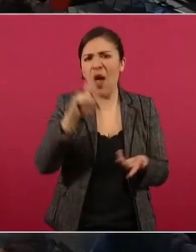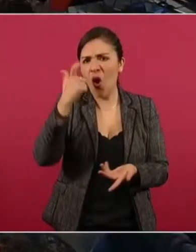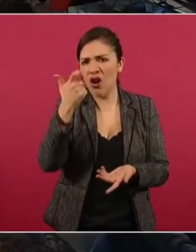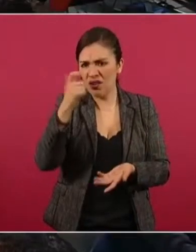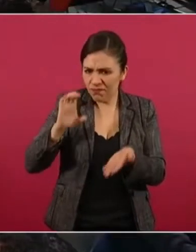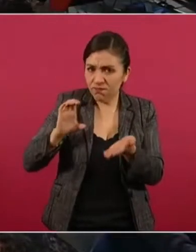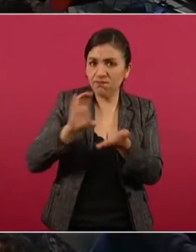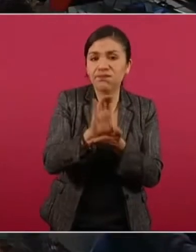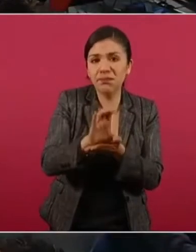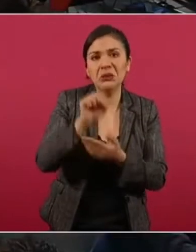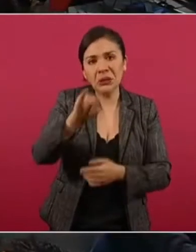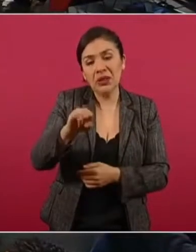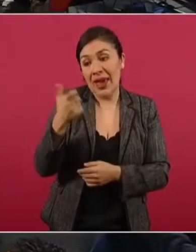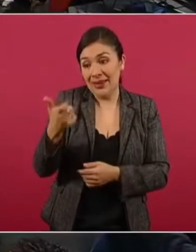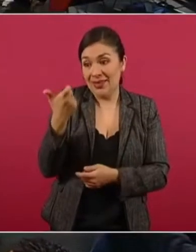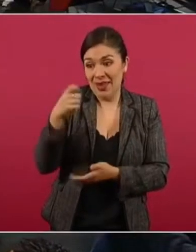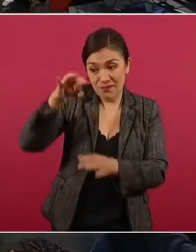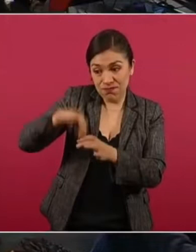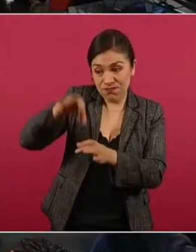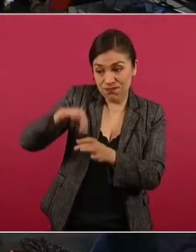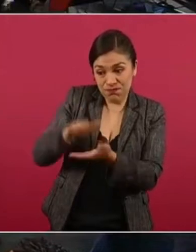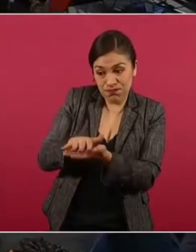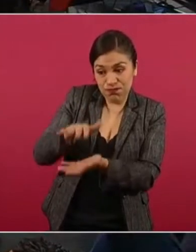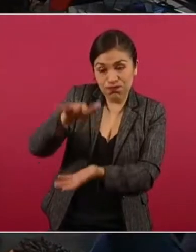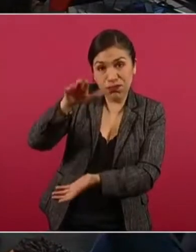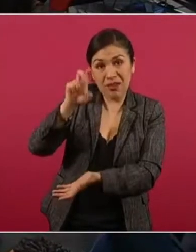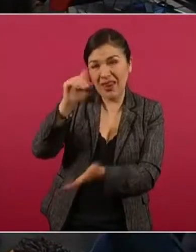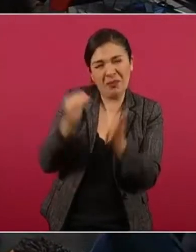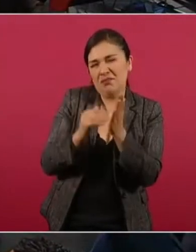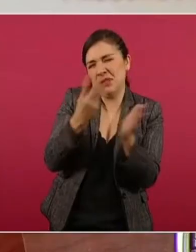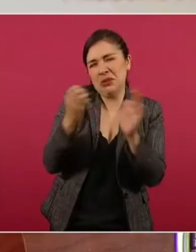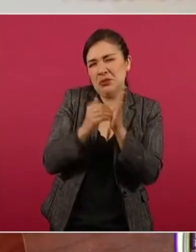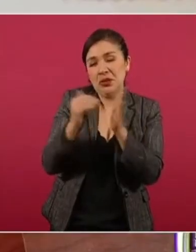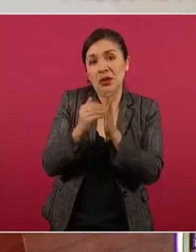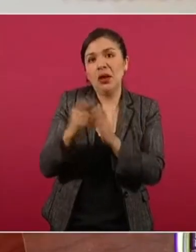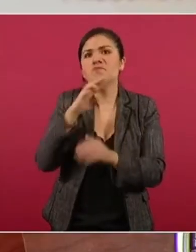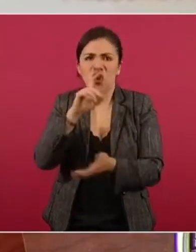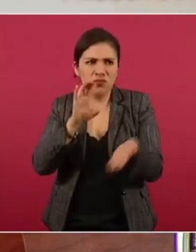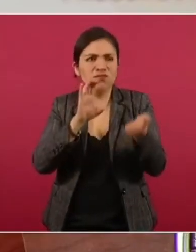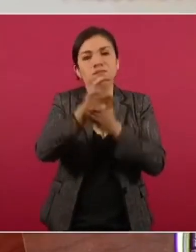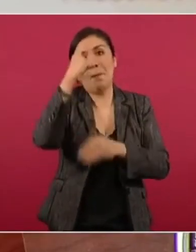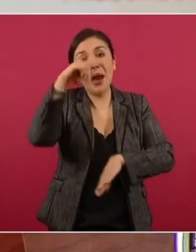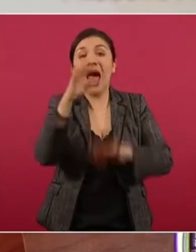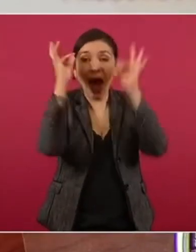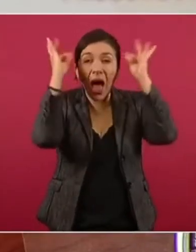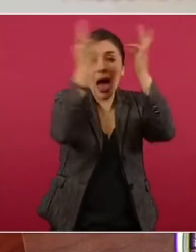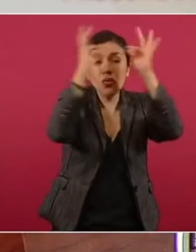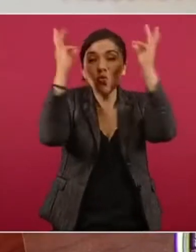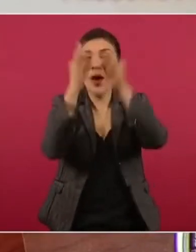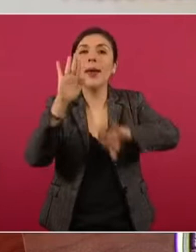invertir parte de ese dinero para fortalecer las aduanas,